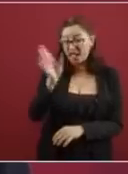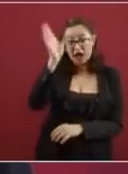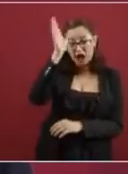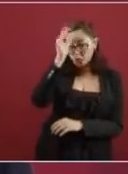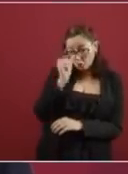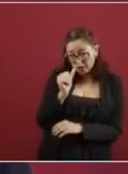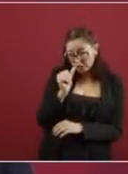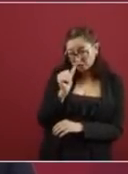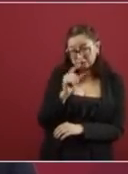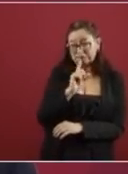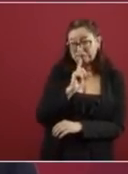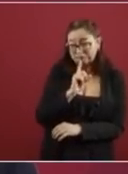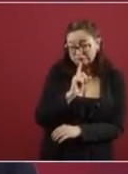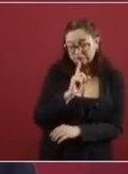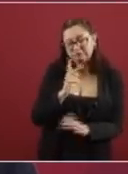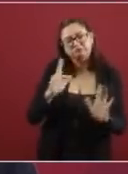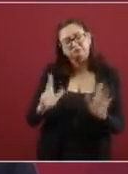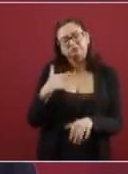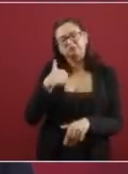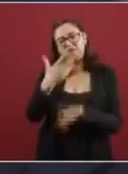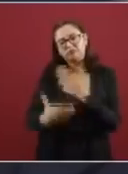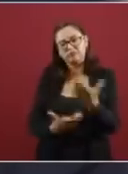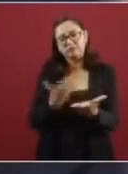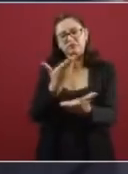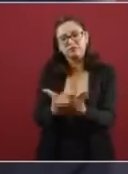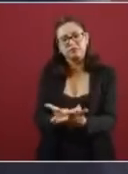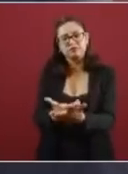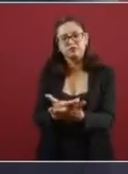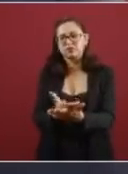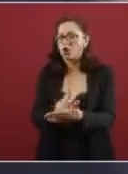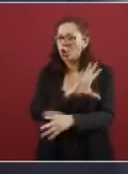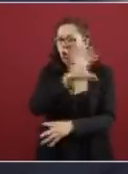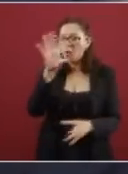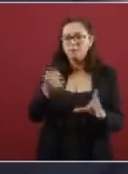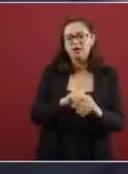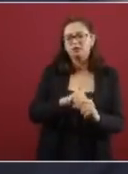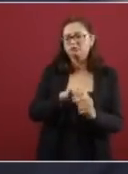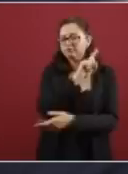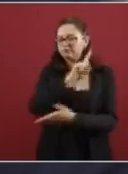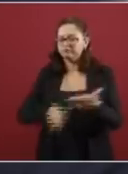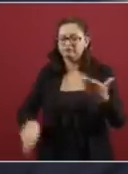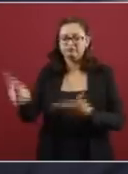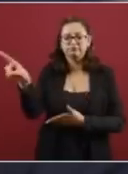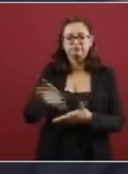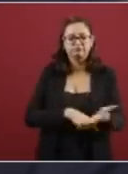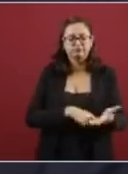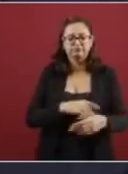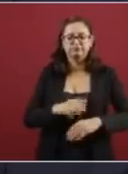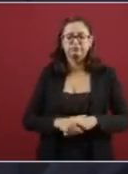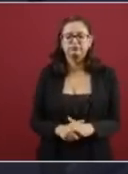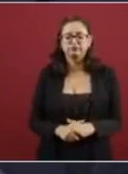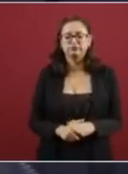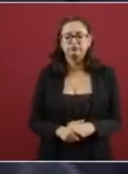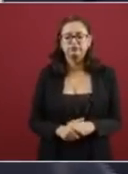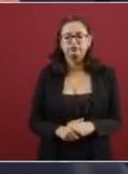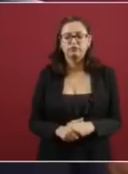voy a proponer la cancelación voy a